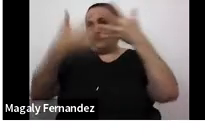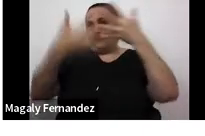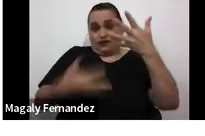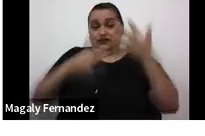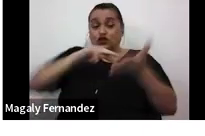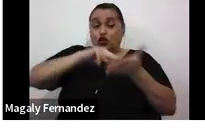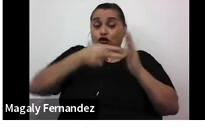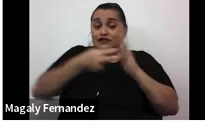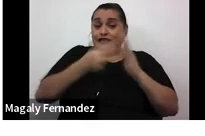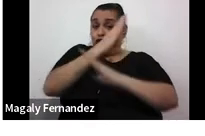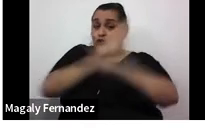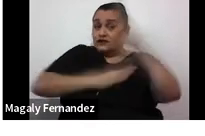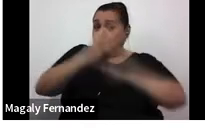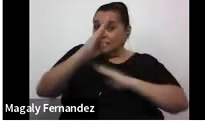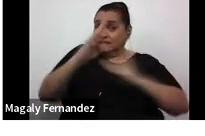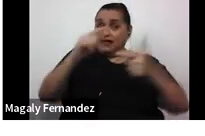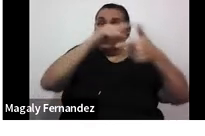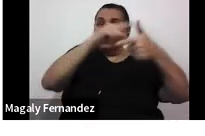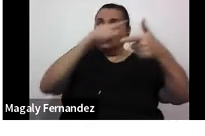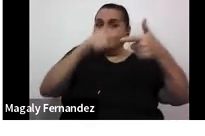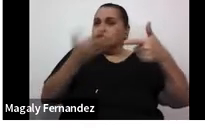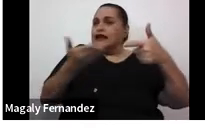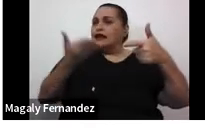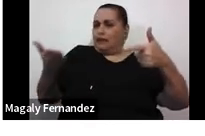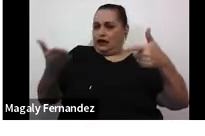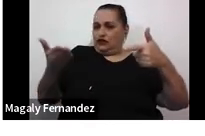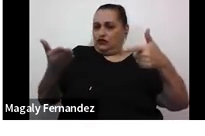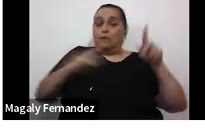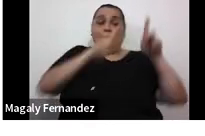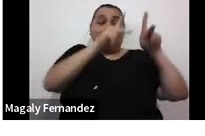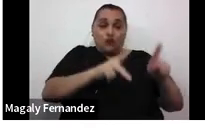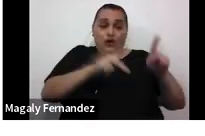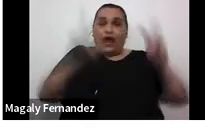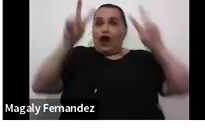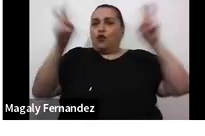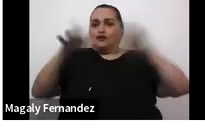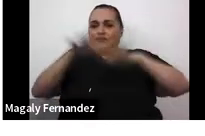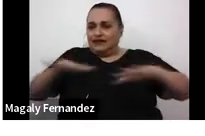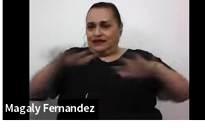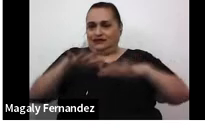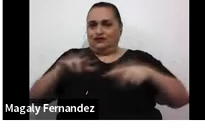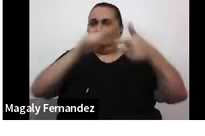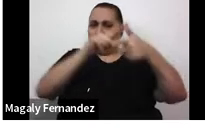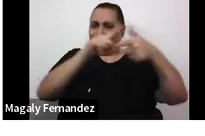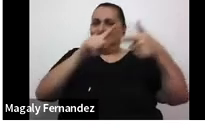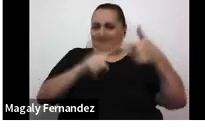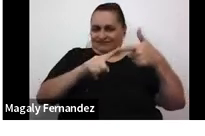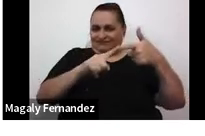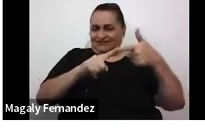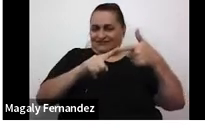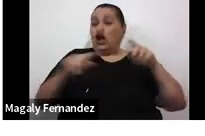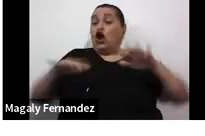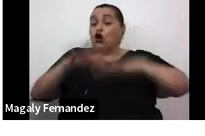tiene estos dos elementos importantes persona y contexto en la medida en que el contexto me ofrezca